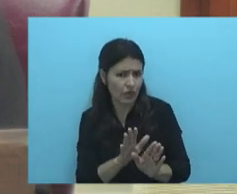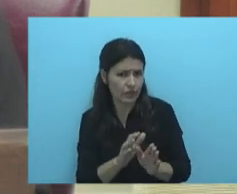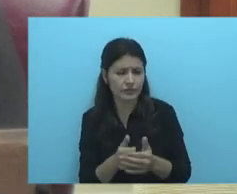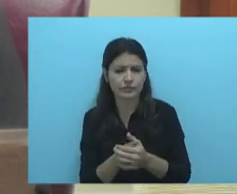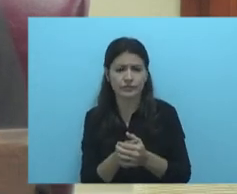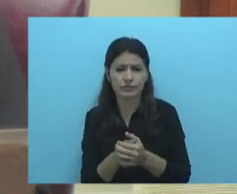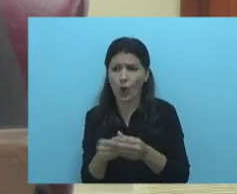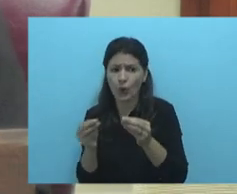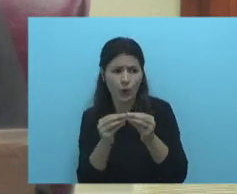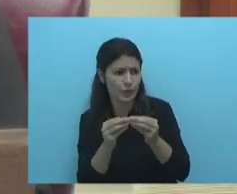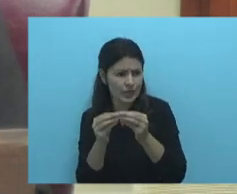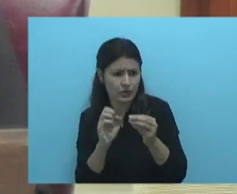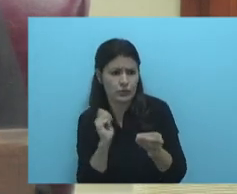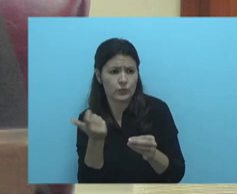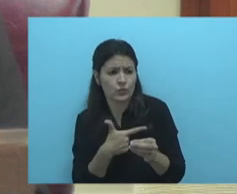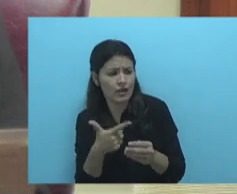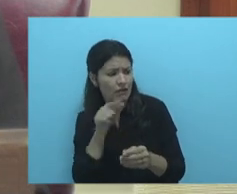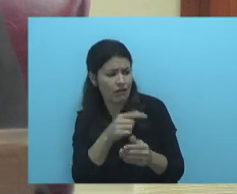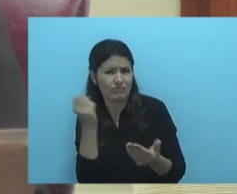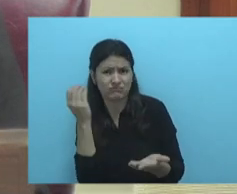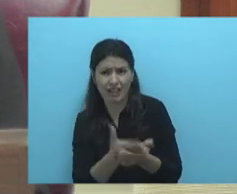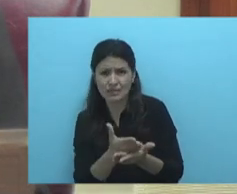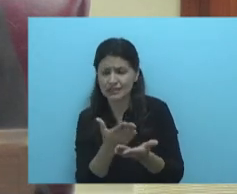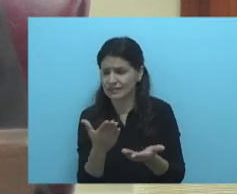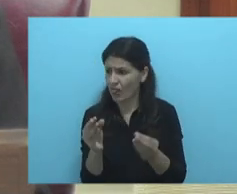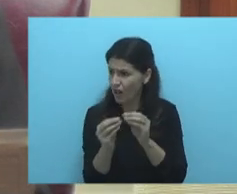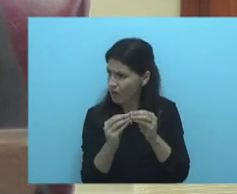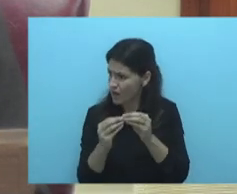Cámara, y es necesario justamente